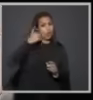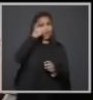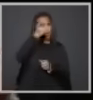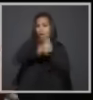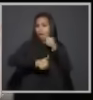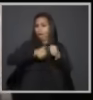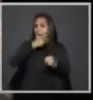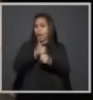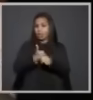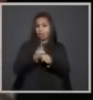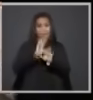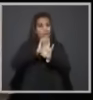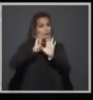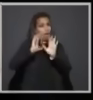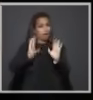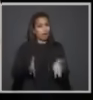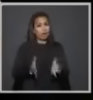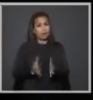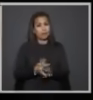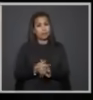años.